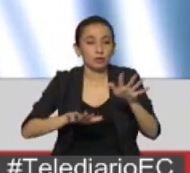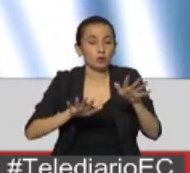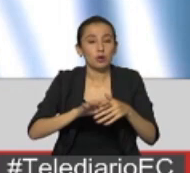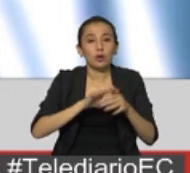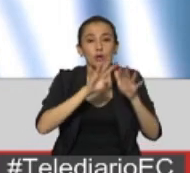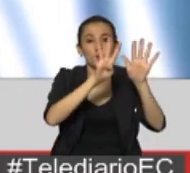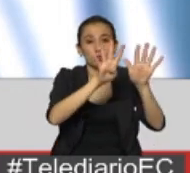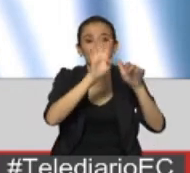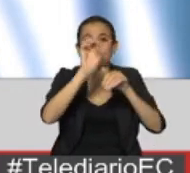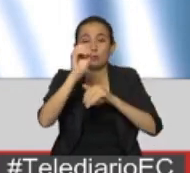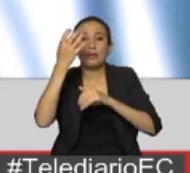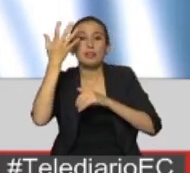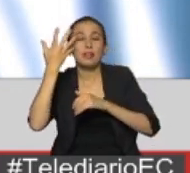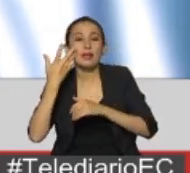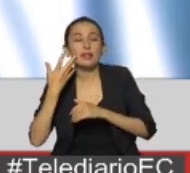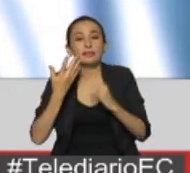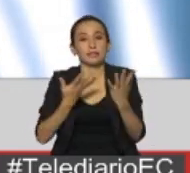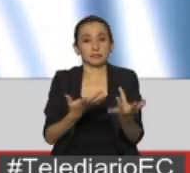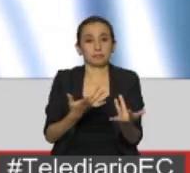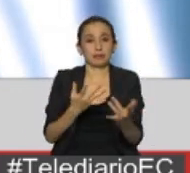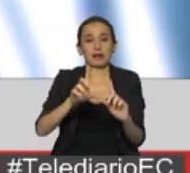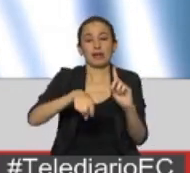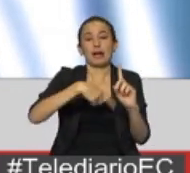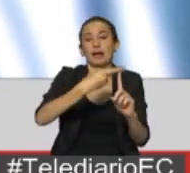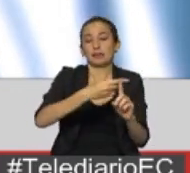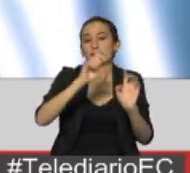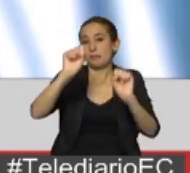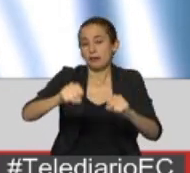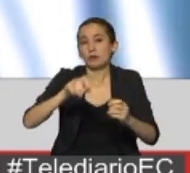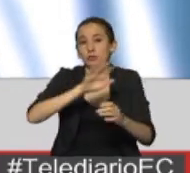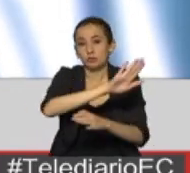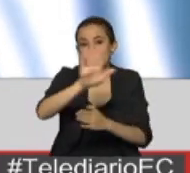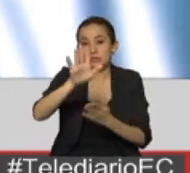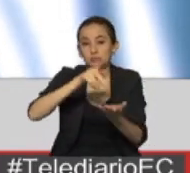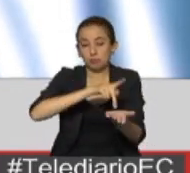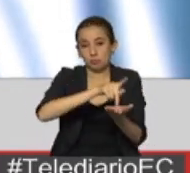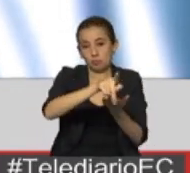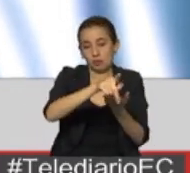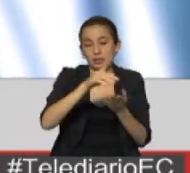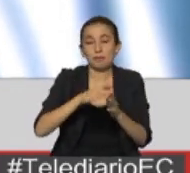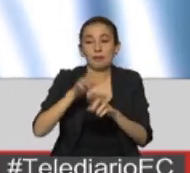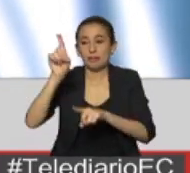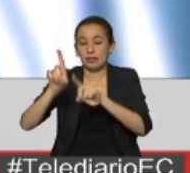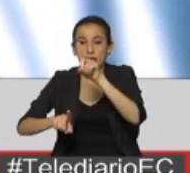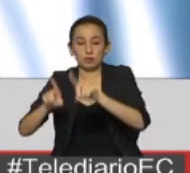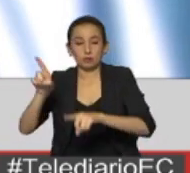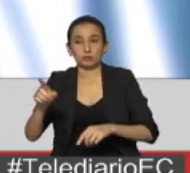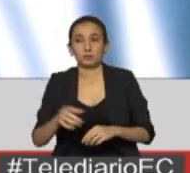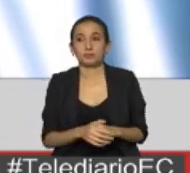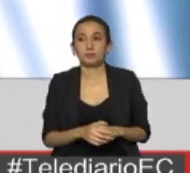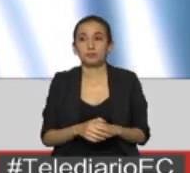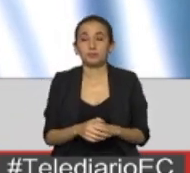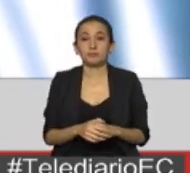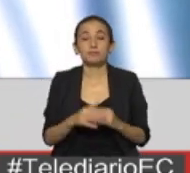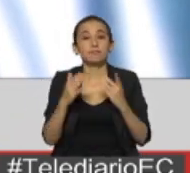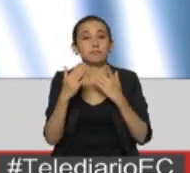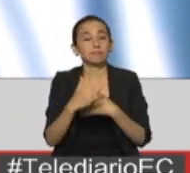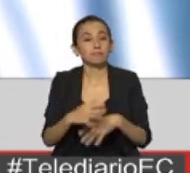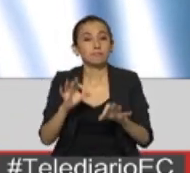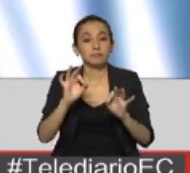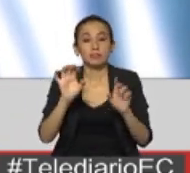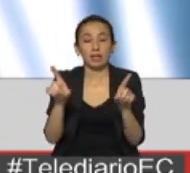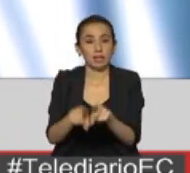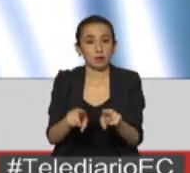de 90 días, que es lo que nos están requiriendo hoy nuestros clientes y gobiernos autónomos descentralizados. De esa manera, en ese